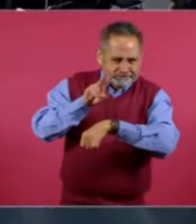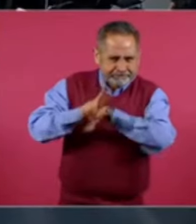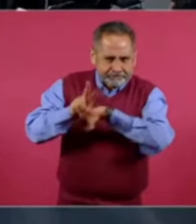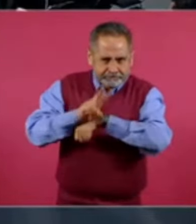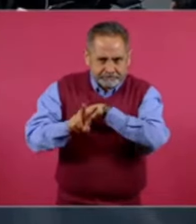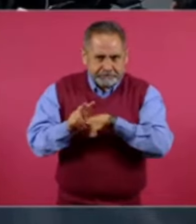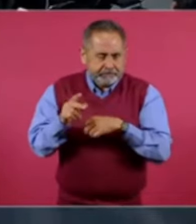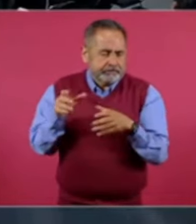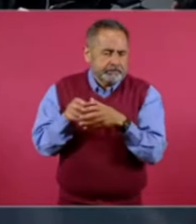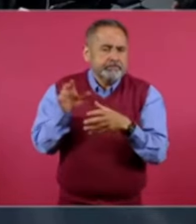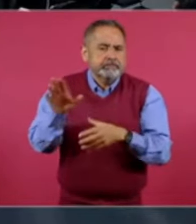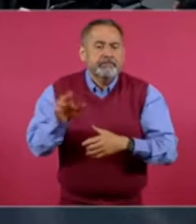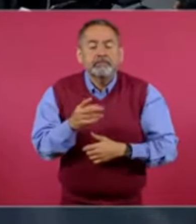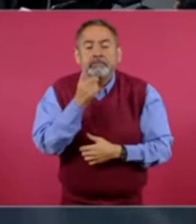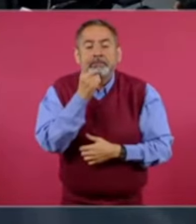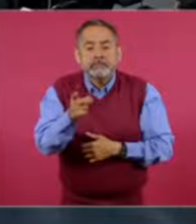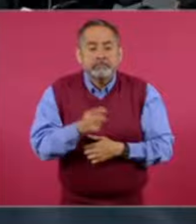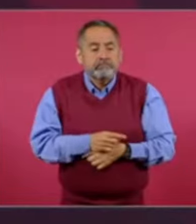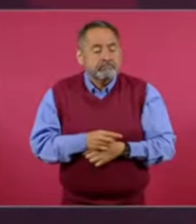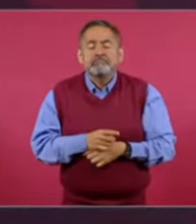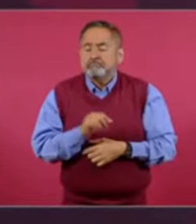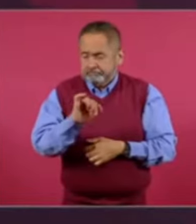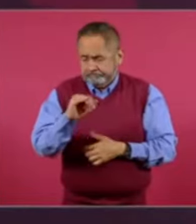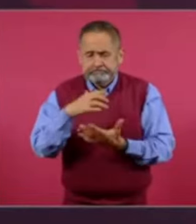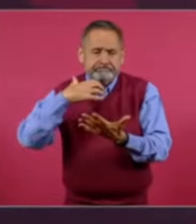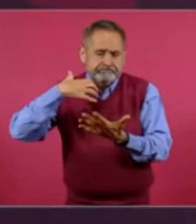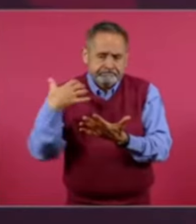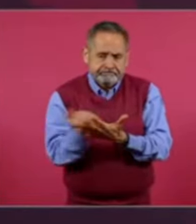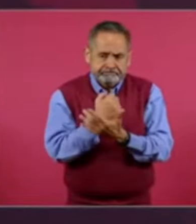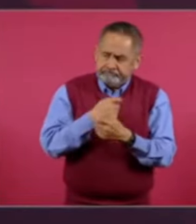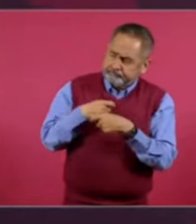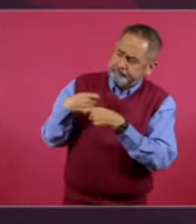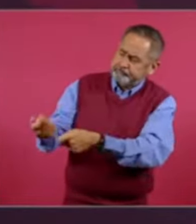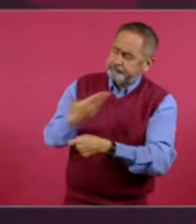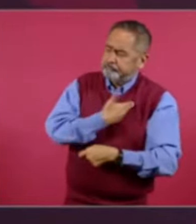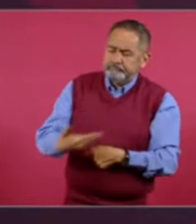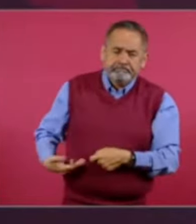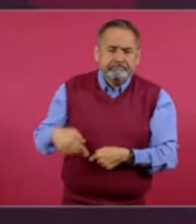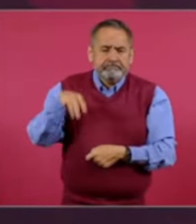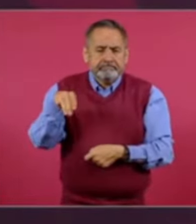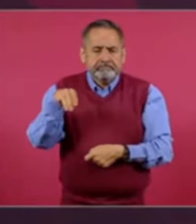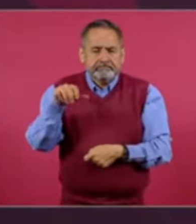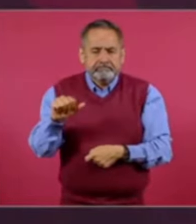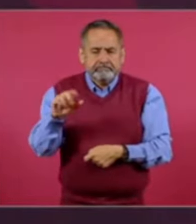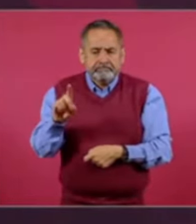sostiene que ganó la elección el presidente Maduro